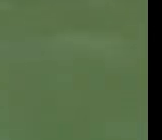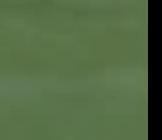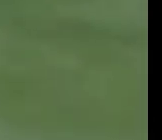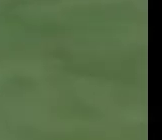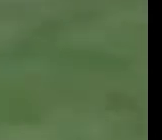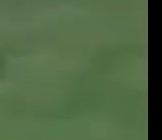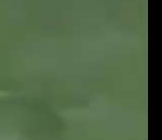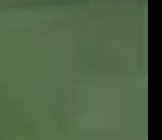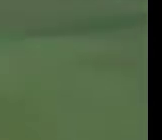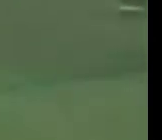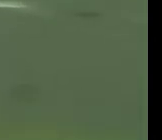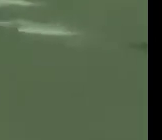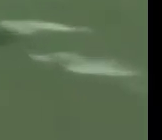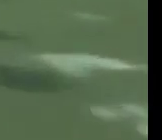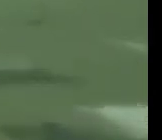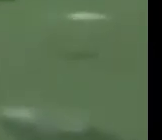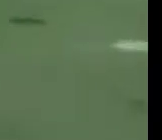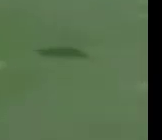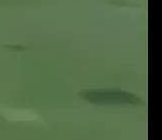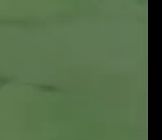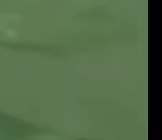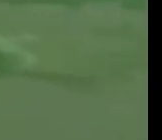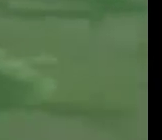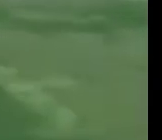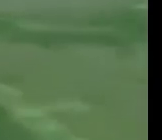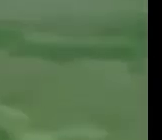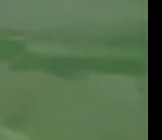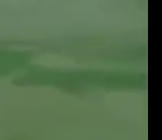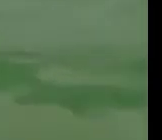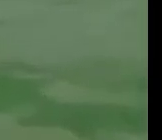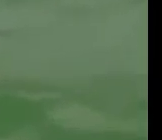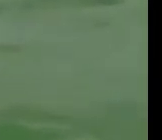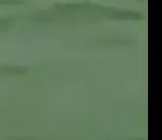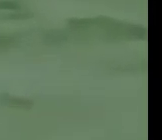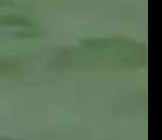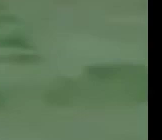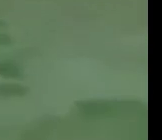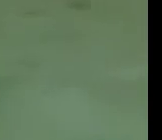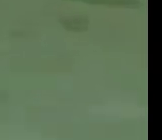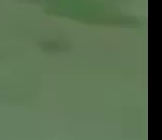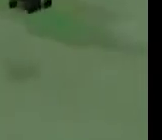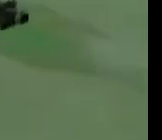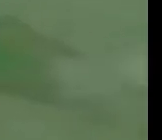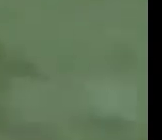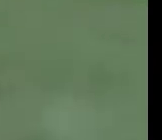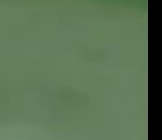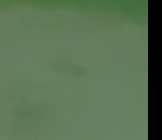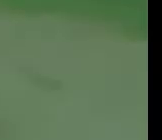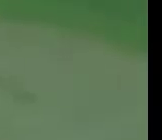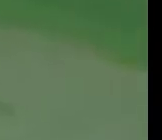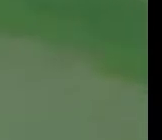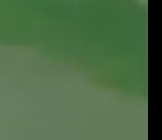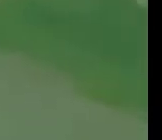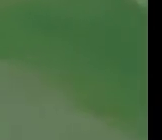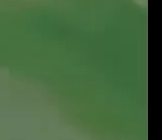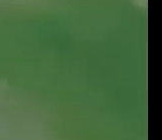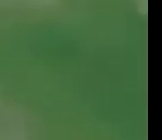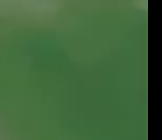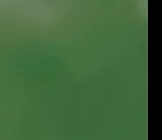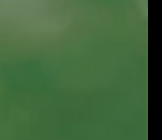Australia, donde se encuentra el puesto de mando de las milicias y el ejército. Es derribado por las baterías antiaéreas.